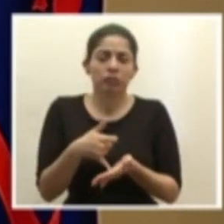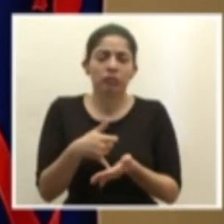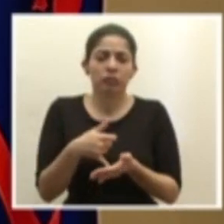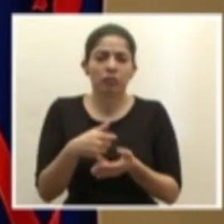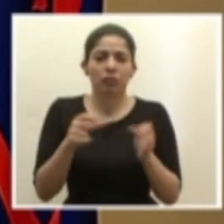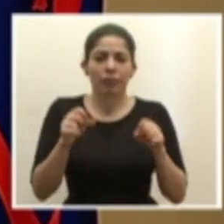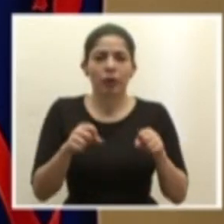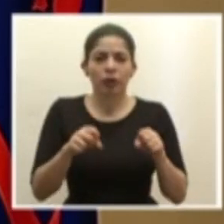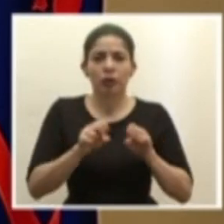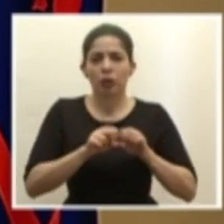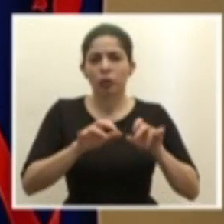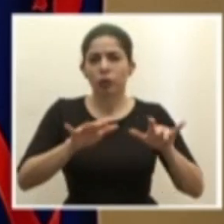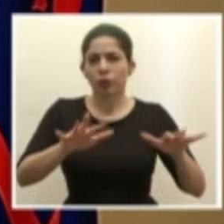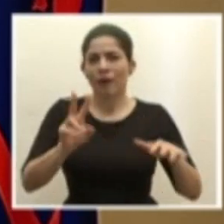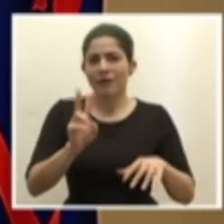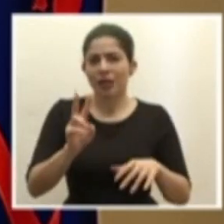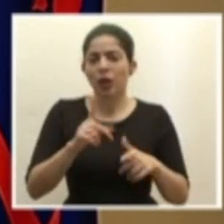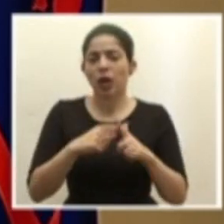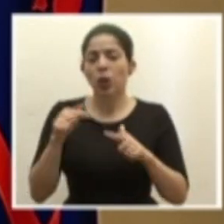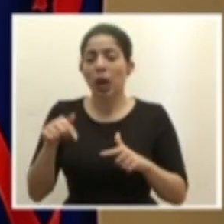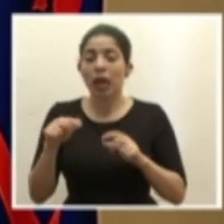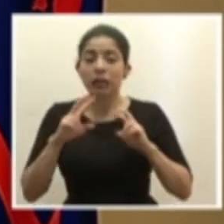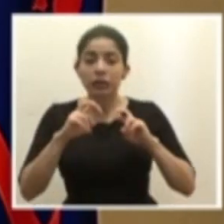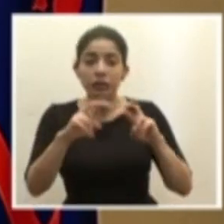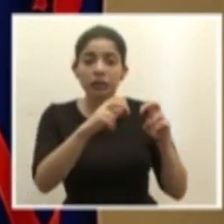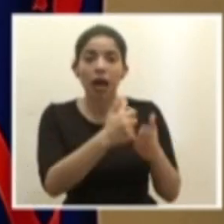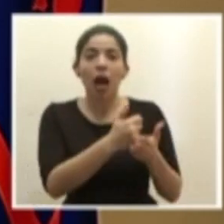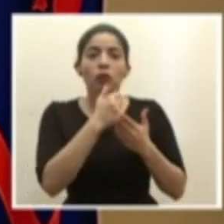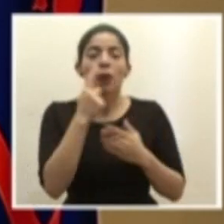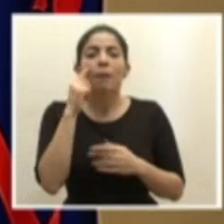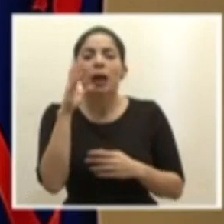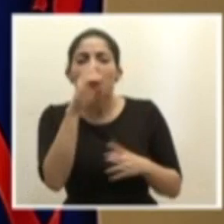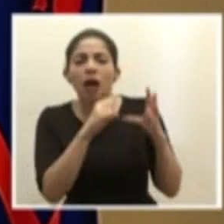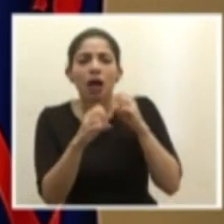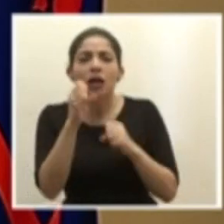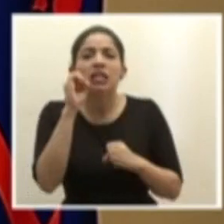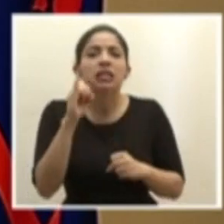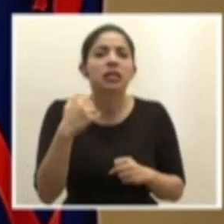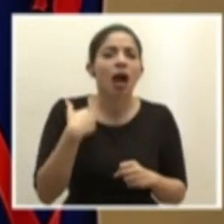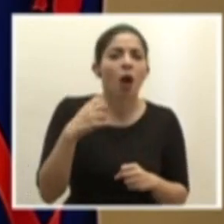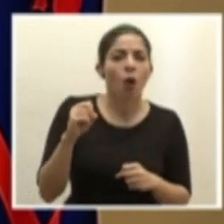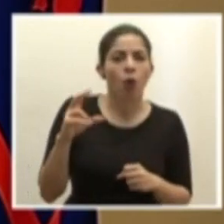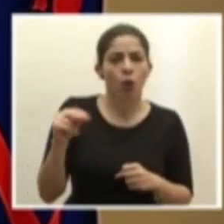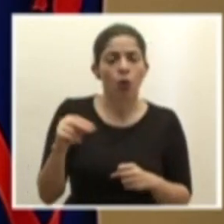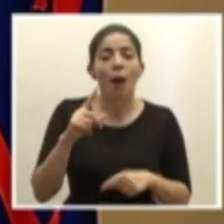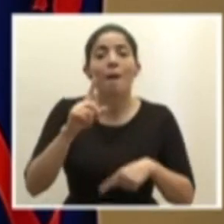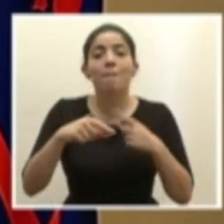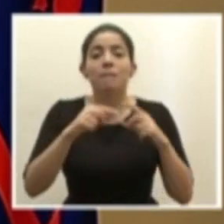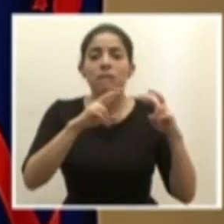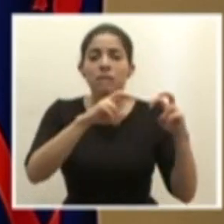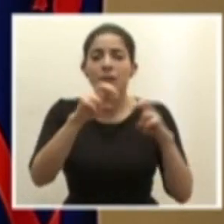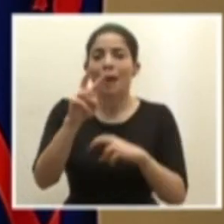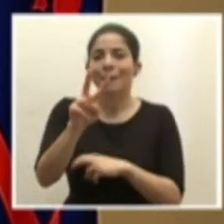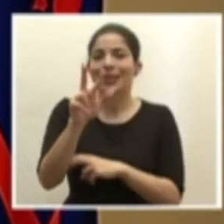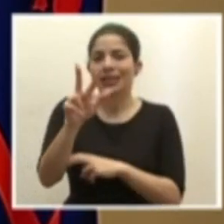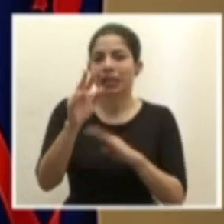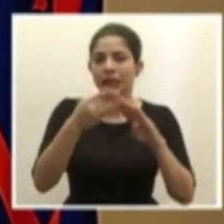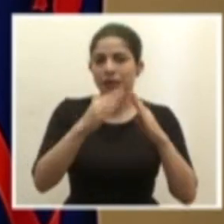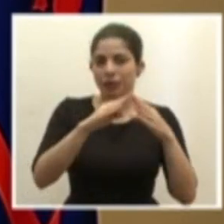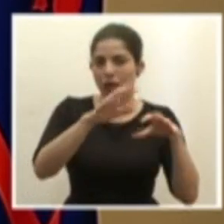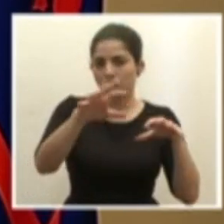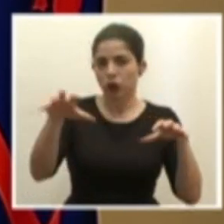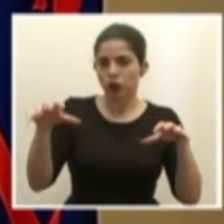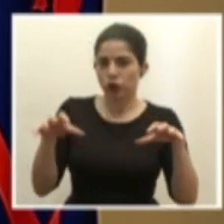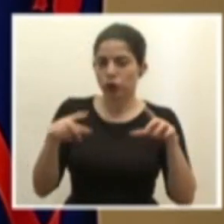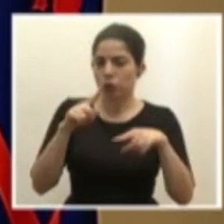la transmisión de este virus. Se van a tomar muestras en 23 barrios, los cuales voy a